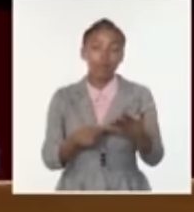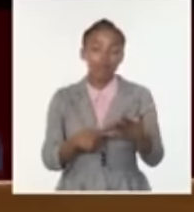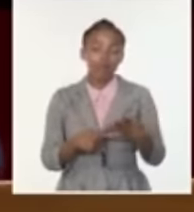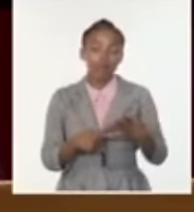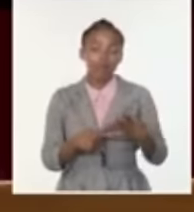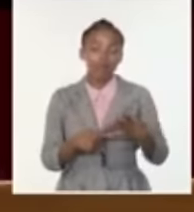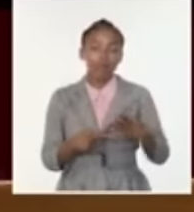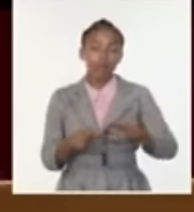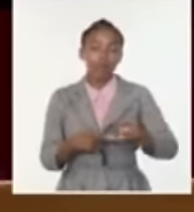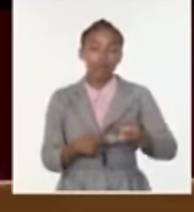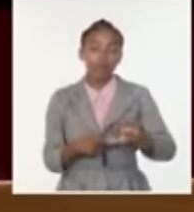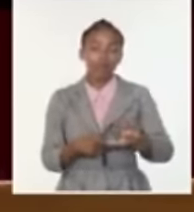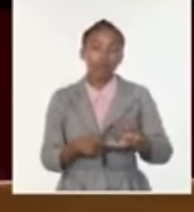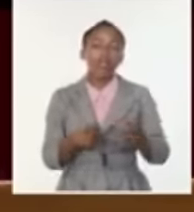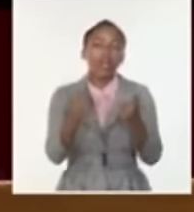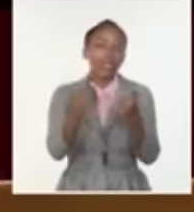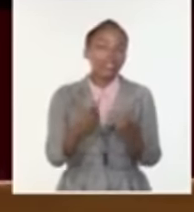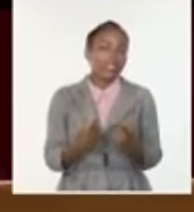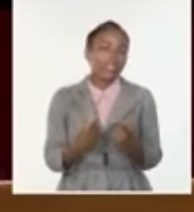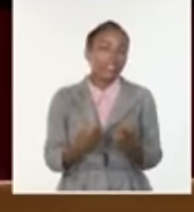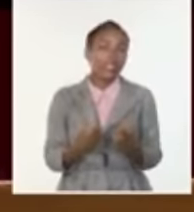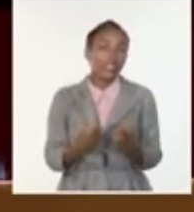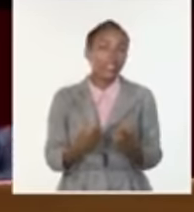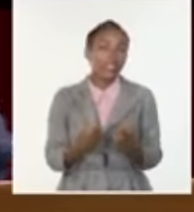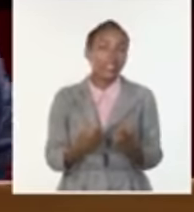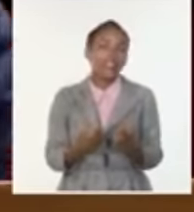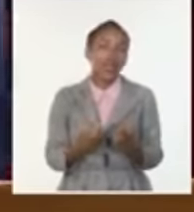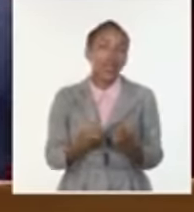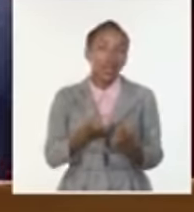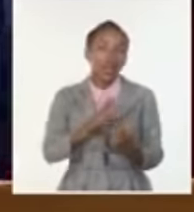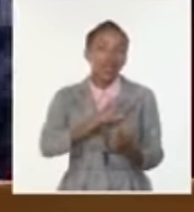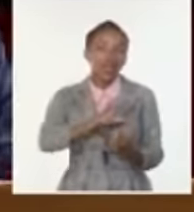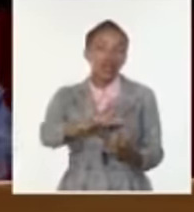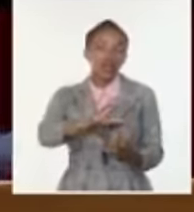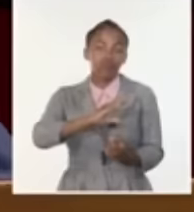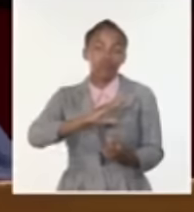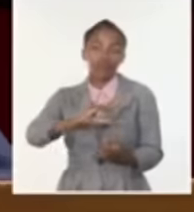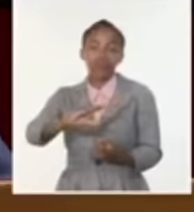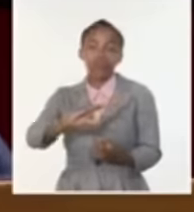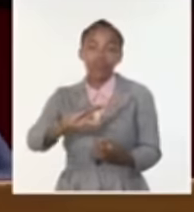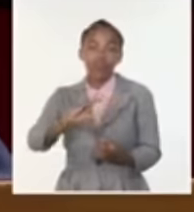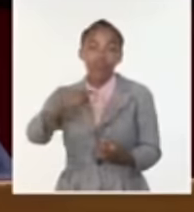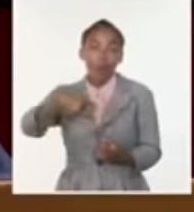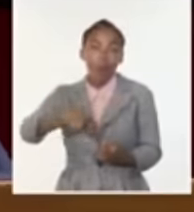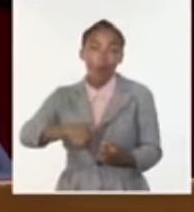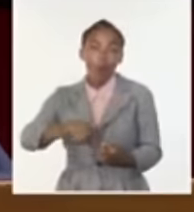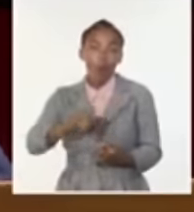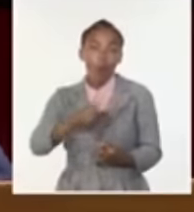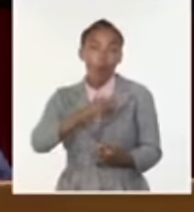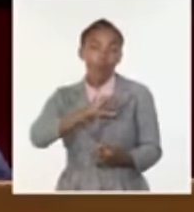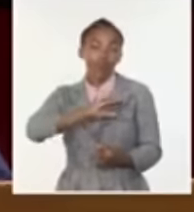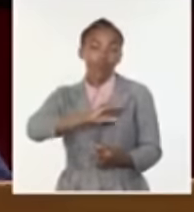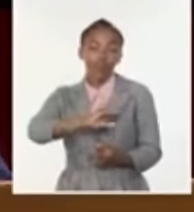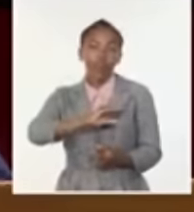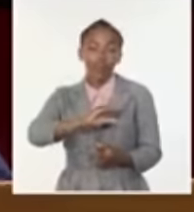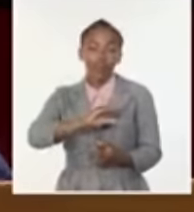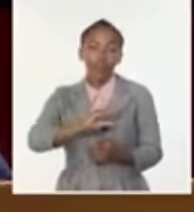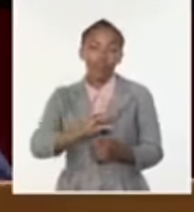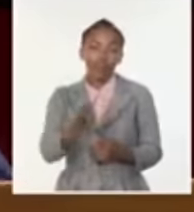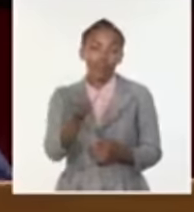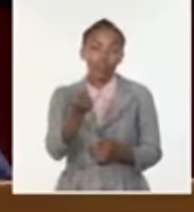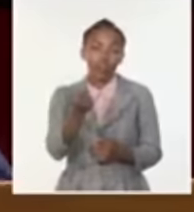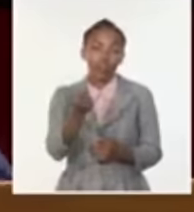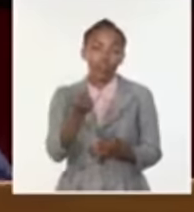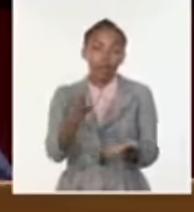y urgente necesidad de subirle las pensiones a nuestros jubilados, a nuestros abuelitos, y también poco a poco ir